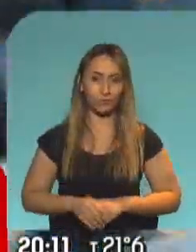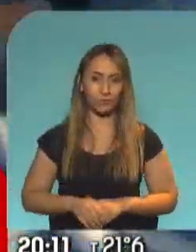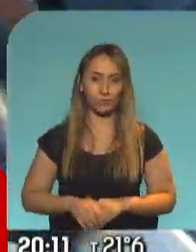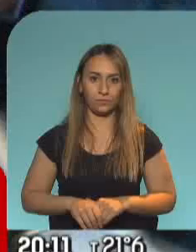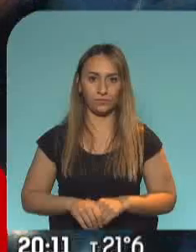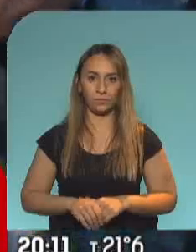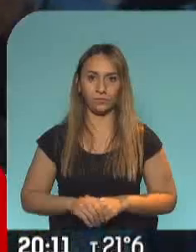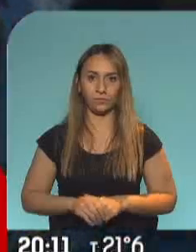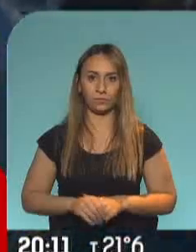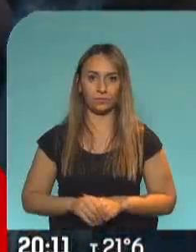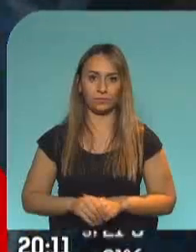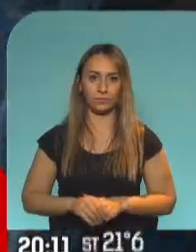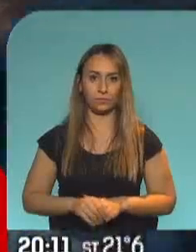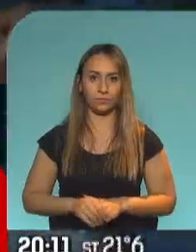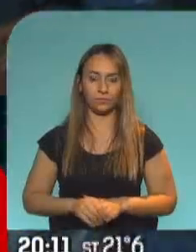y